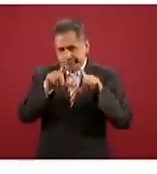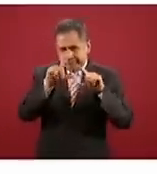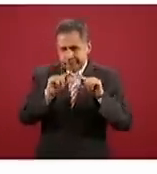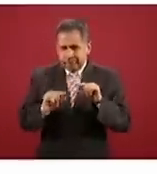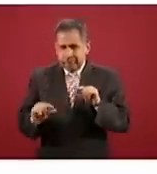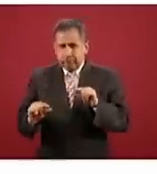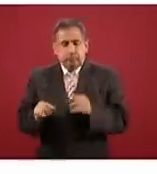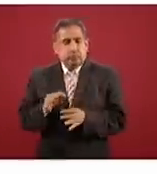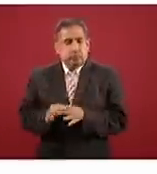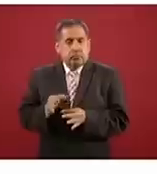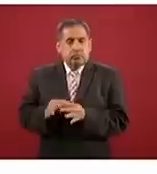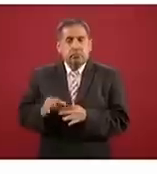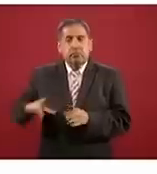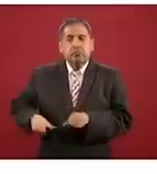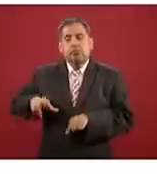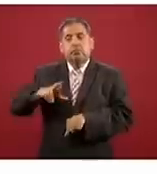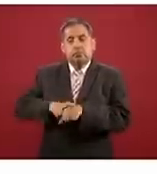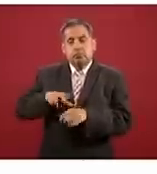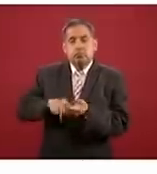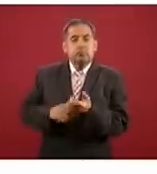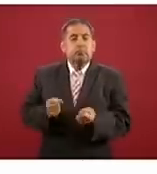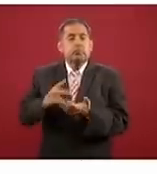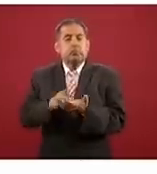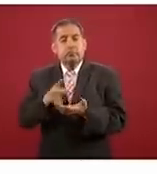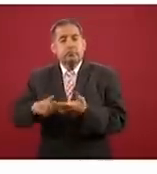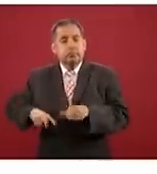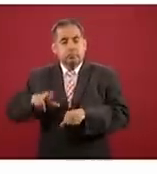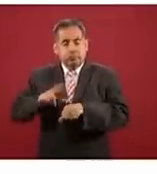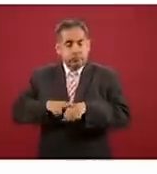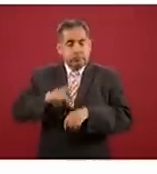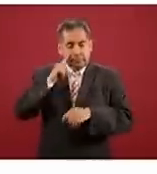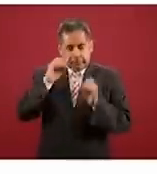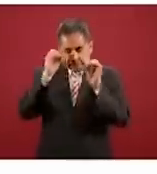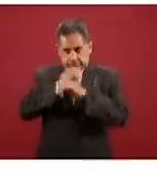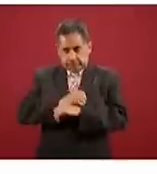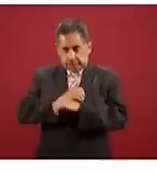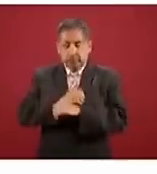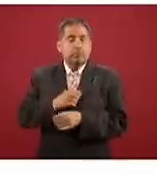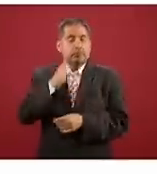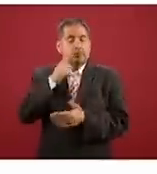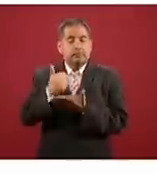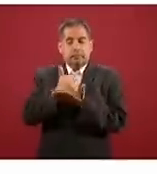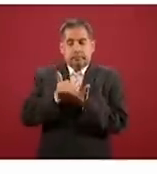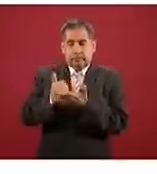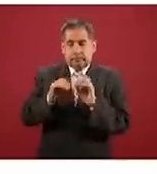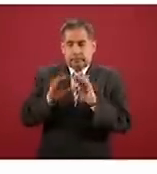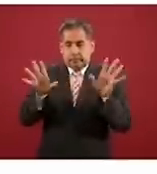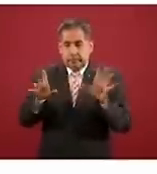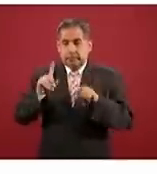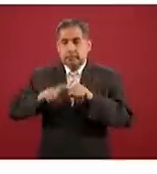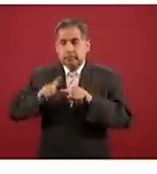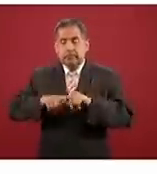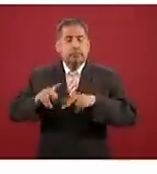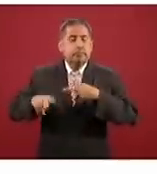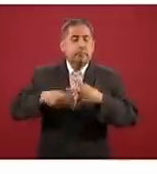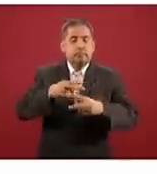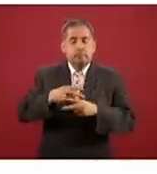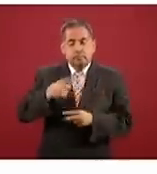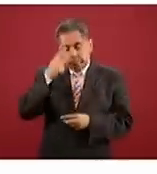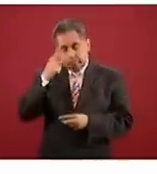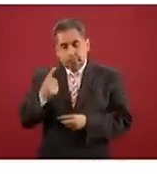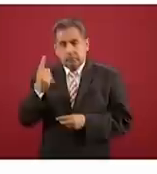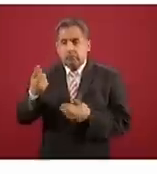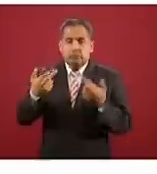la asistencia del gobernador. La cifra, el azul claro, marca la asistencia de